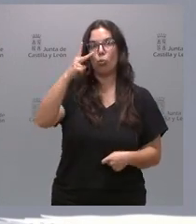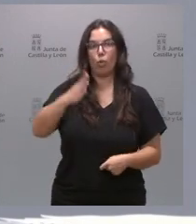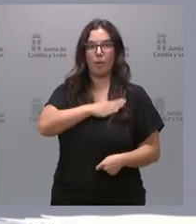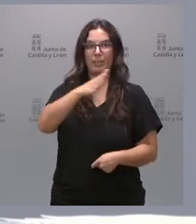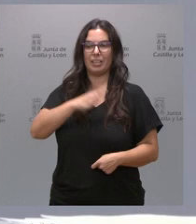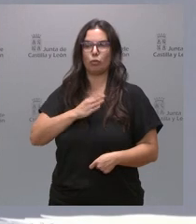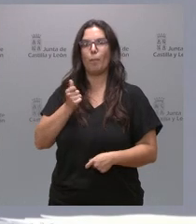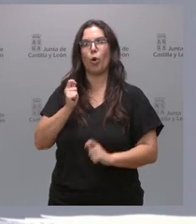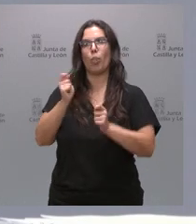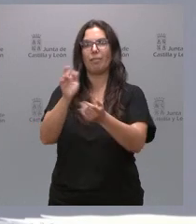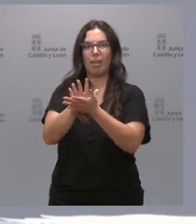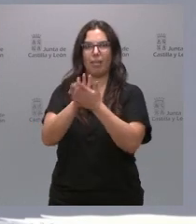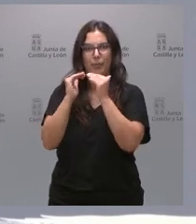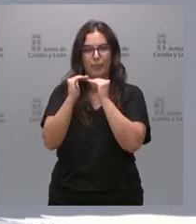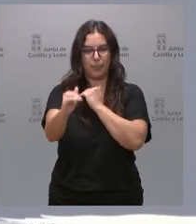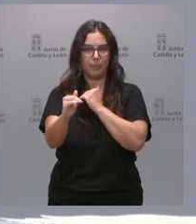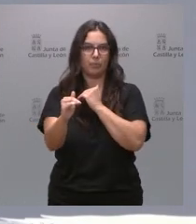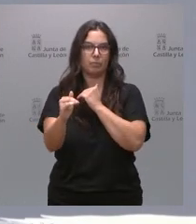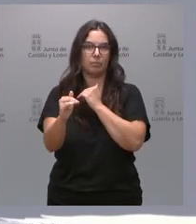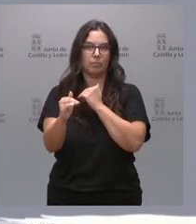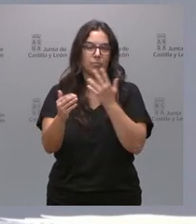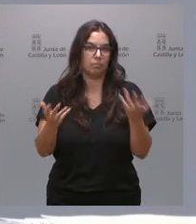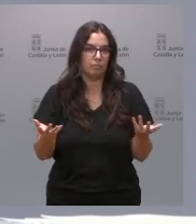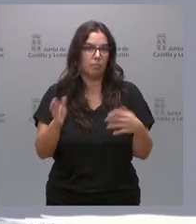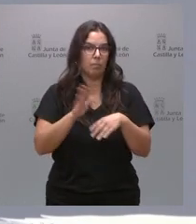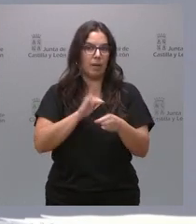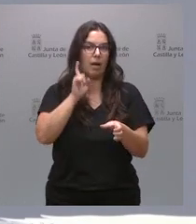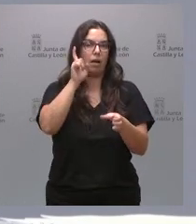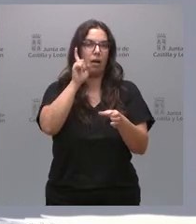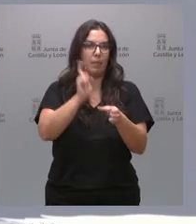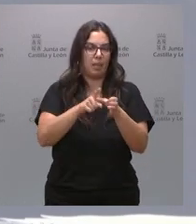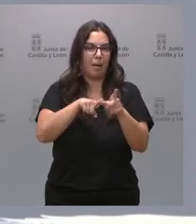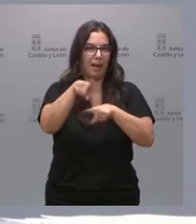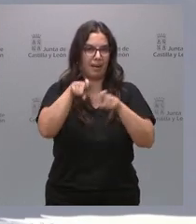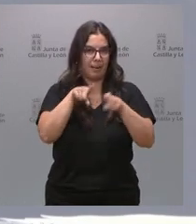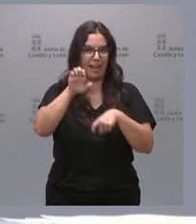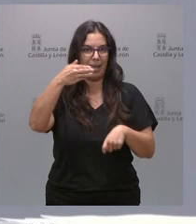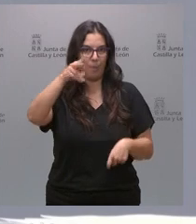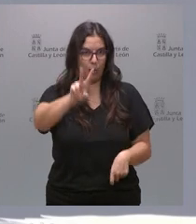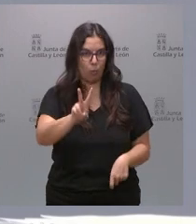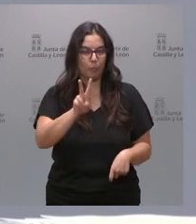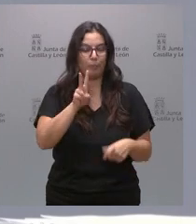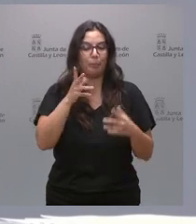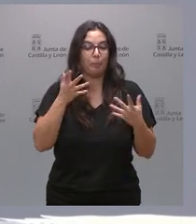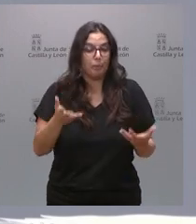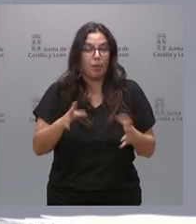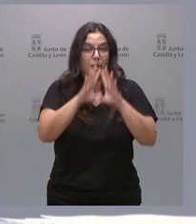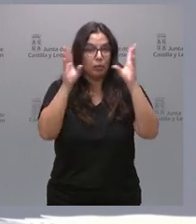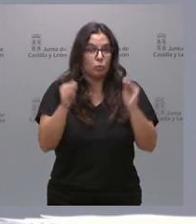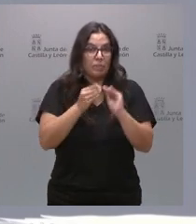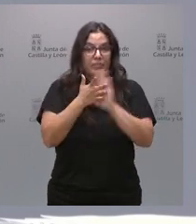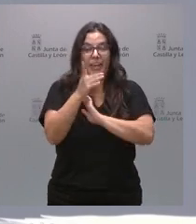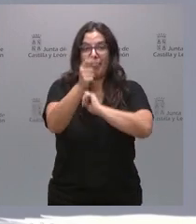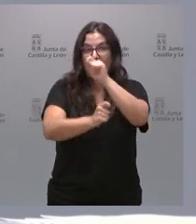los que puedan acceder a esa bahoo a través de la vía de la de otro mecanismo que En definitiva pues va a facilitar que